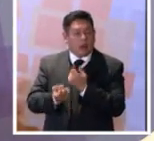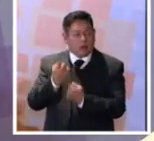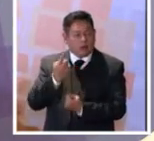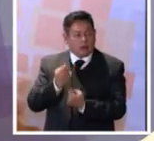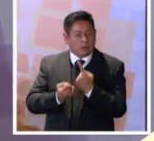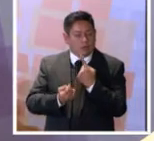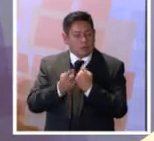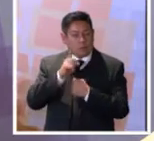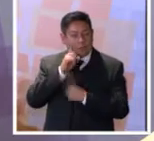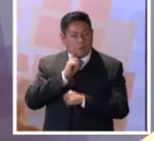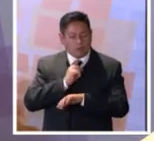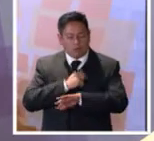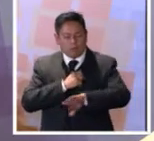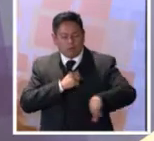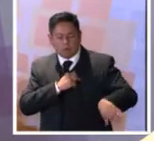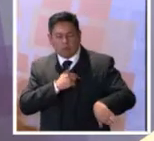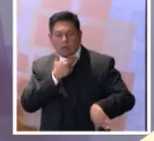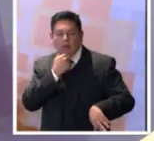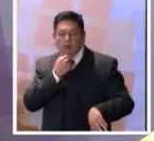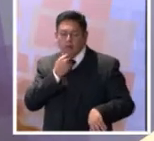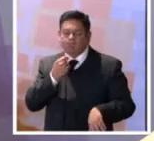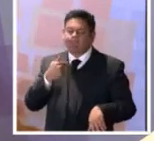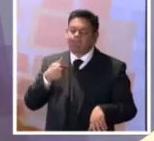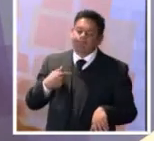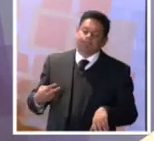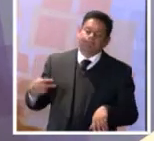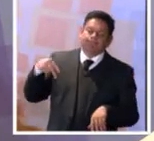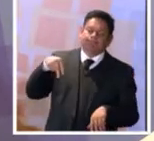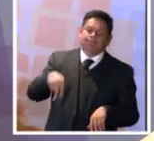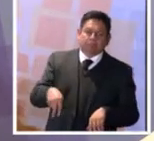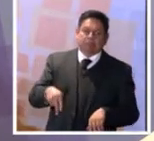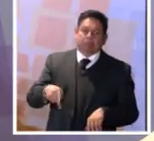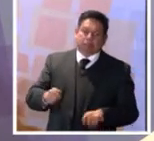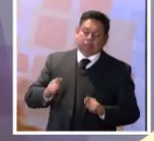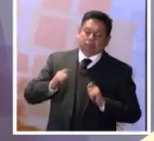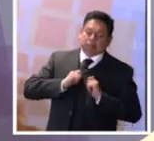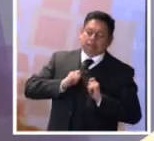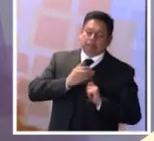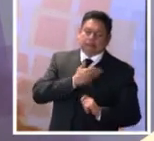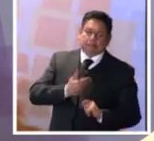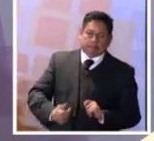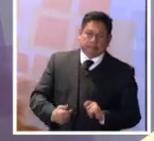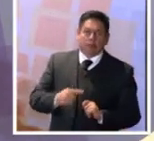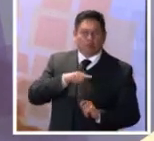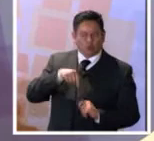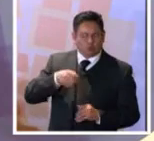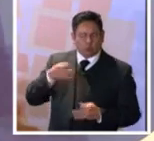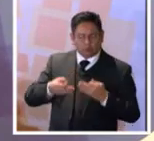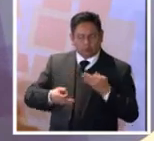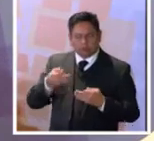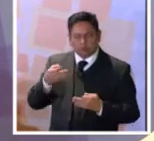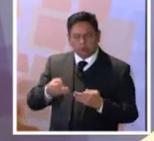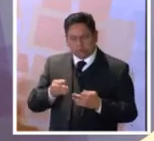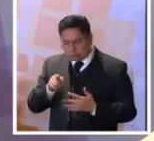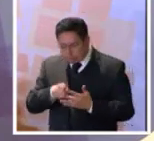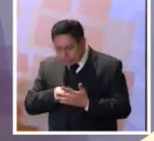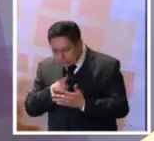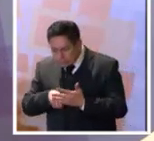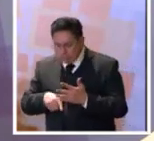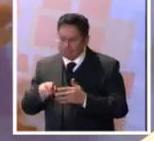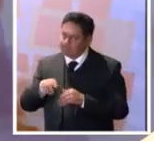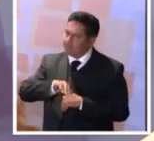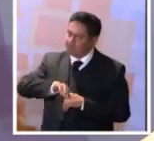Entonces, creo que es importante voltear a los sistemas normativos internos que pueden también arrojar importantes